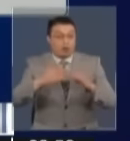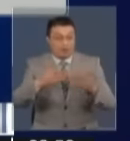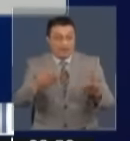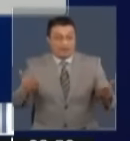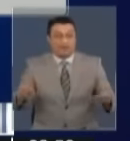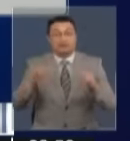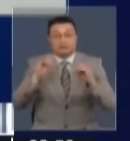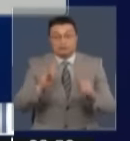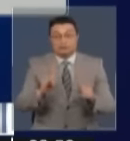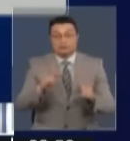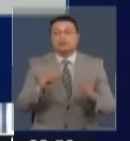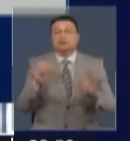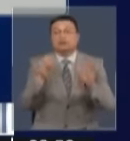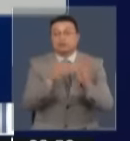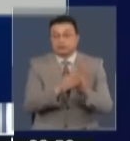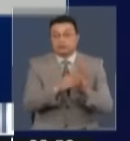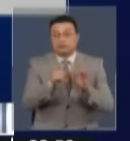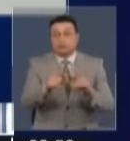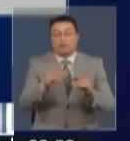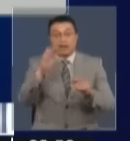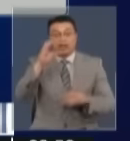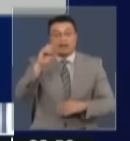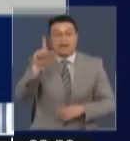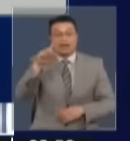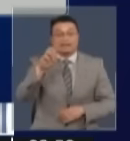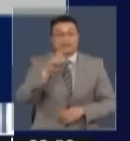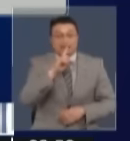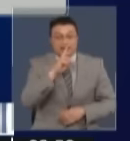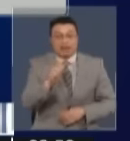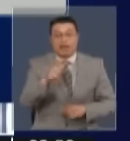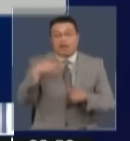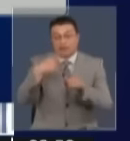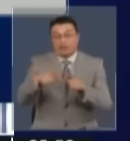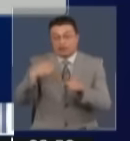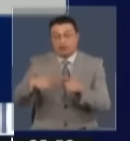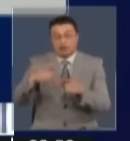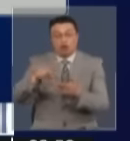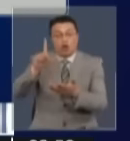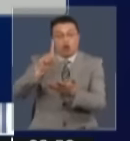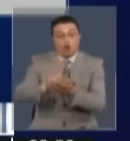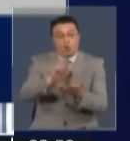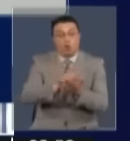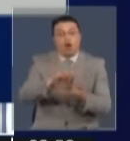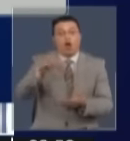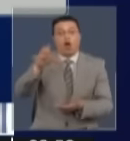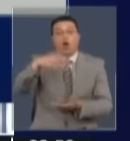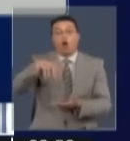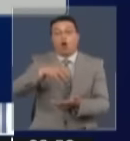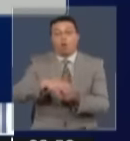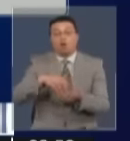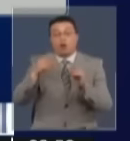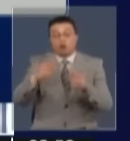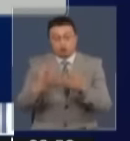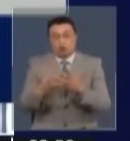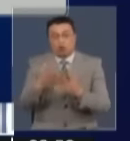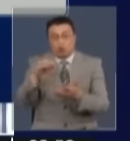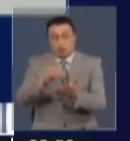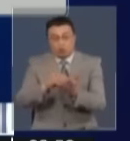Vamos a instalar casetas en distintos sectores de la comuna. Se le acabó con todos los implementos